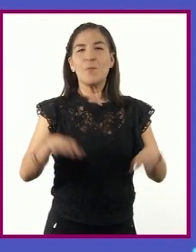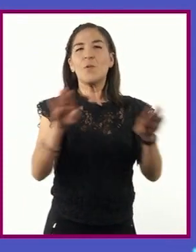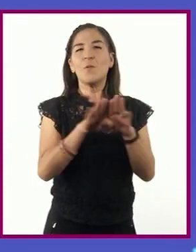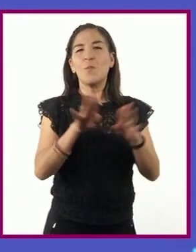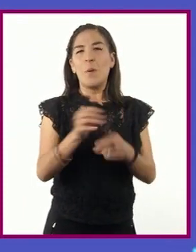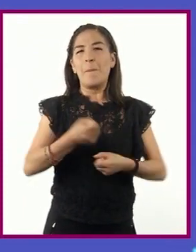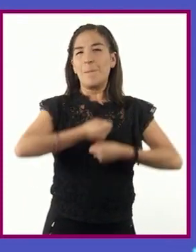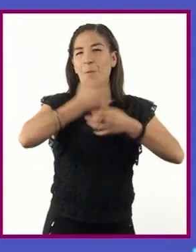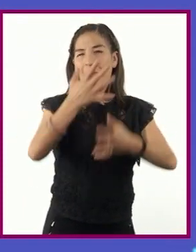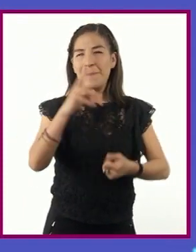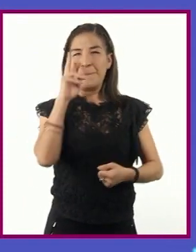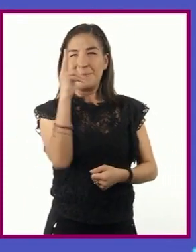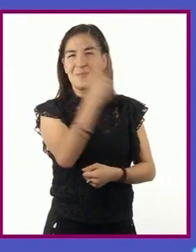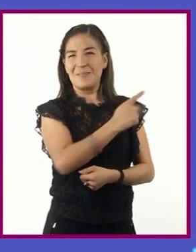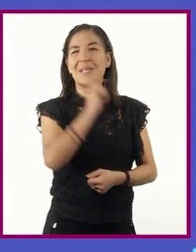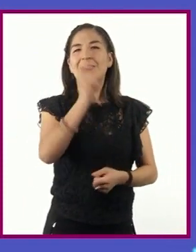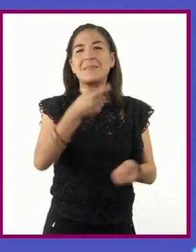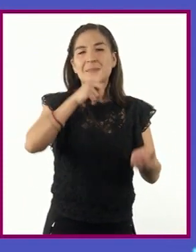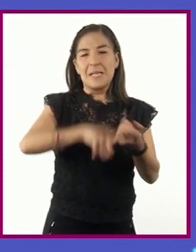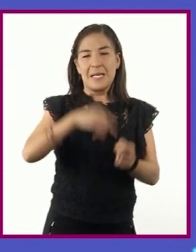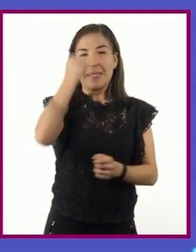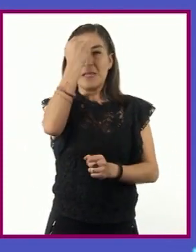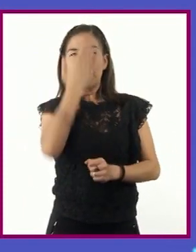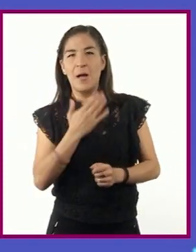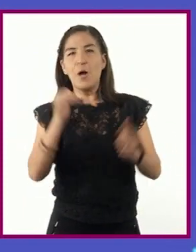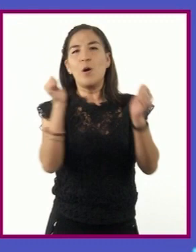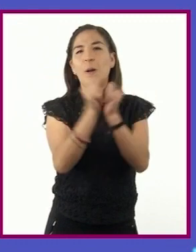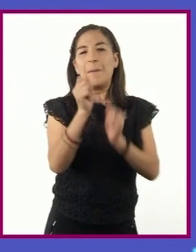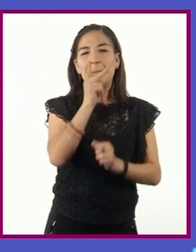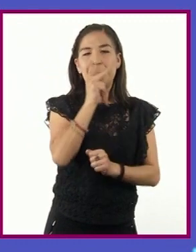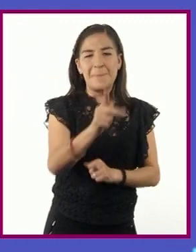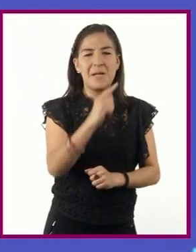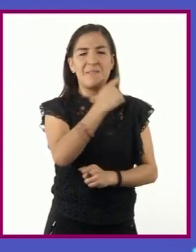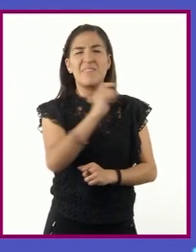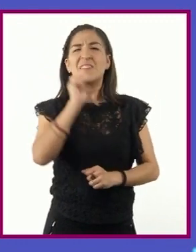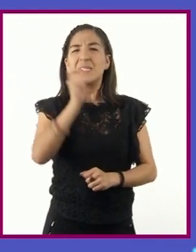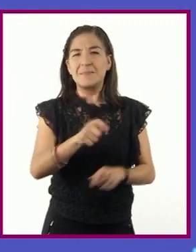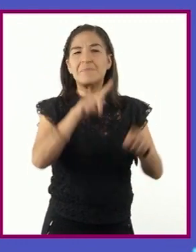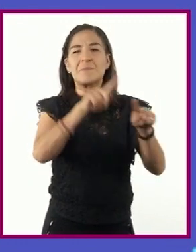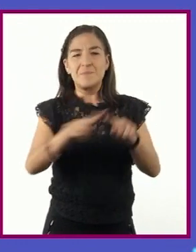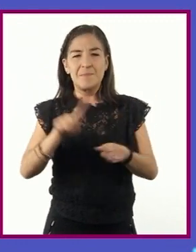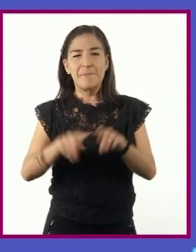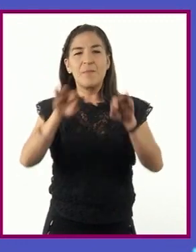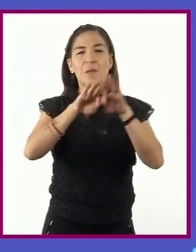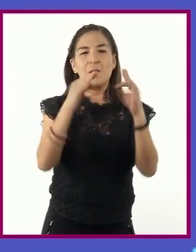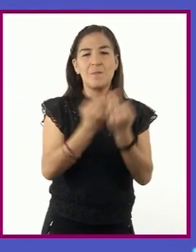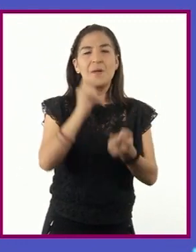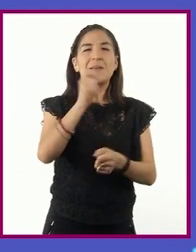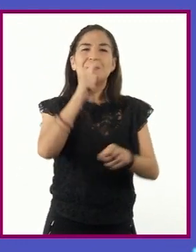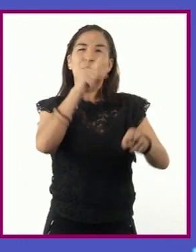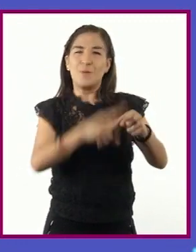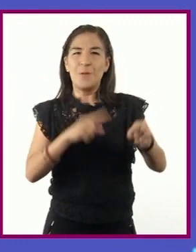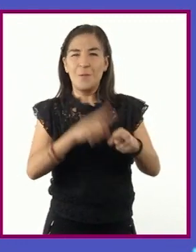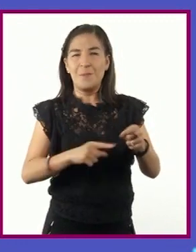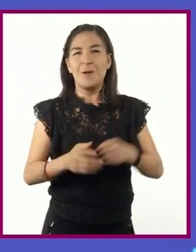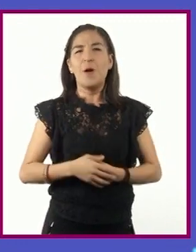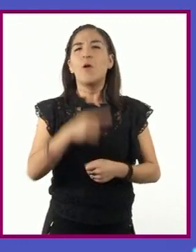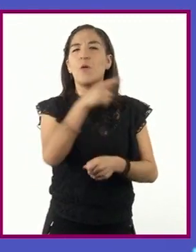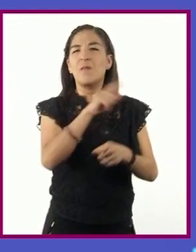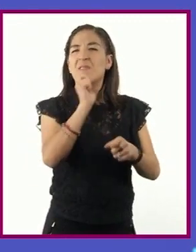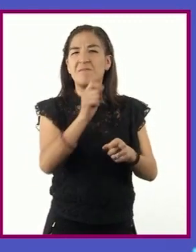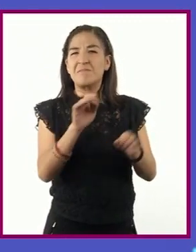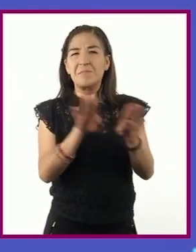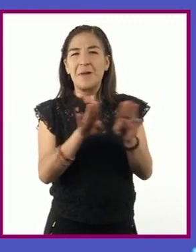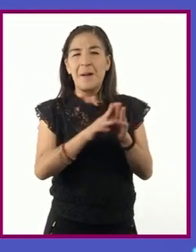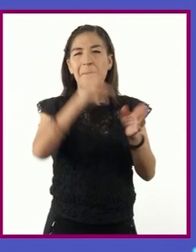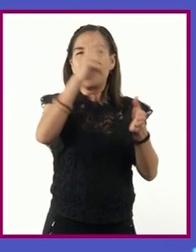de poema visual que combina la imagen y palabra y que interviene en otros elementos como el color, lo que le da un efecto